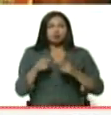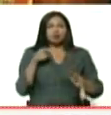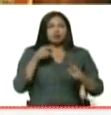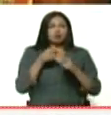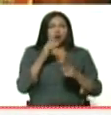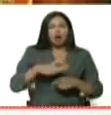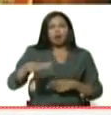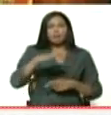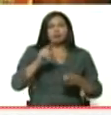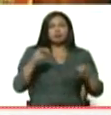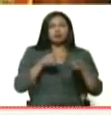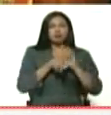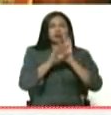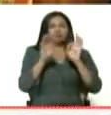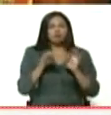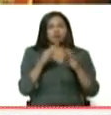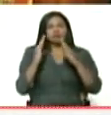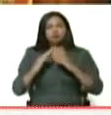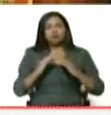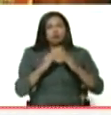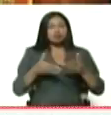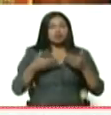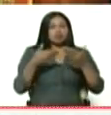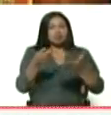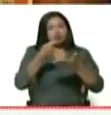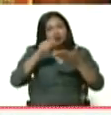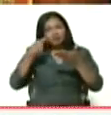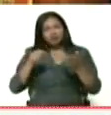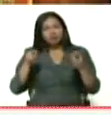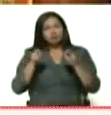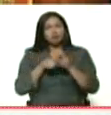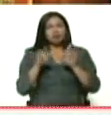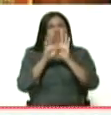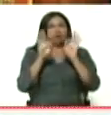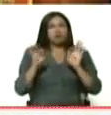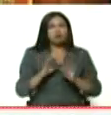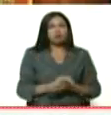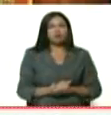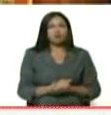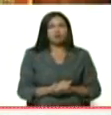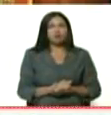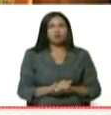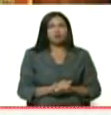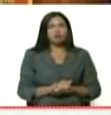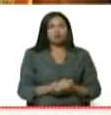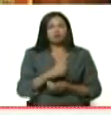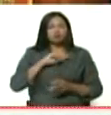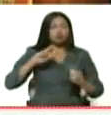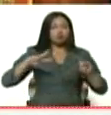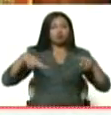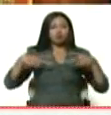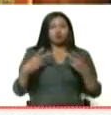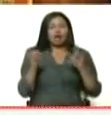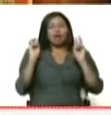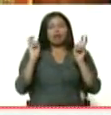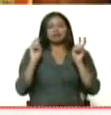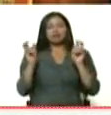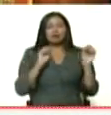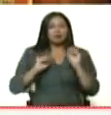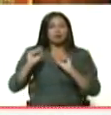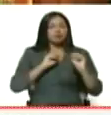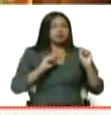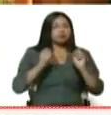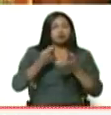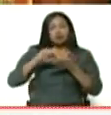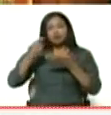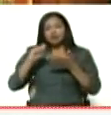plaza o en su casa, haber dado su firma. Hemos renovado todo este tema de la movilización de la